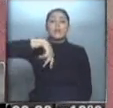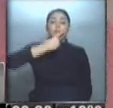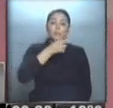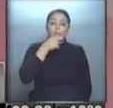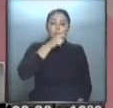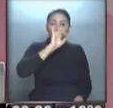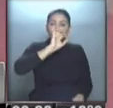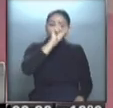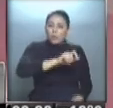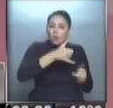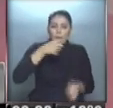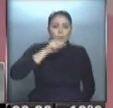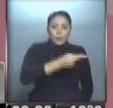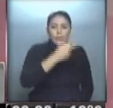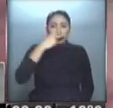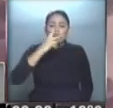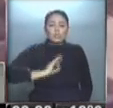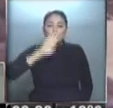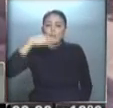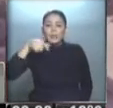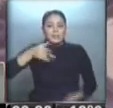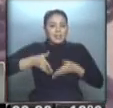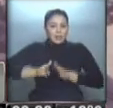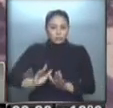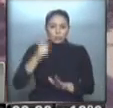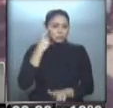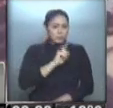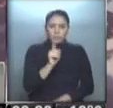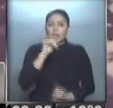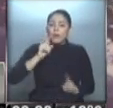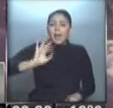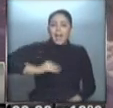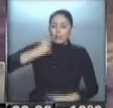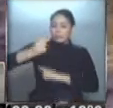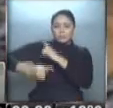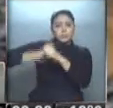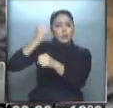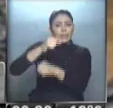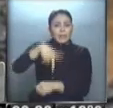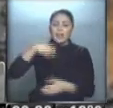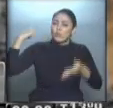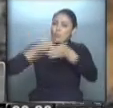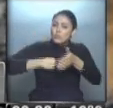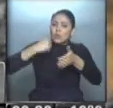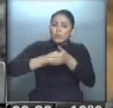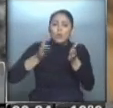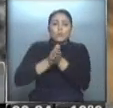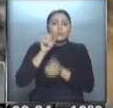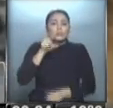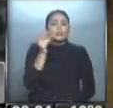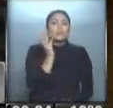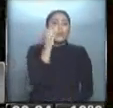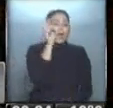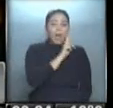asesinato de su hermano Walter no lo conoció pero durante todos estos años ella acompañó la lucha incansable de su abuela María